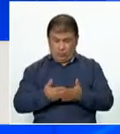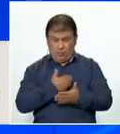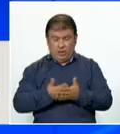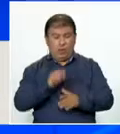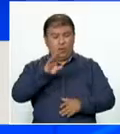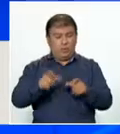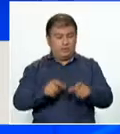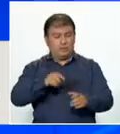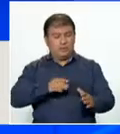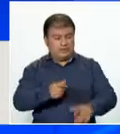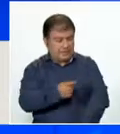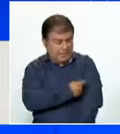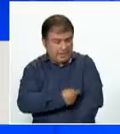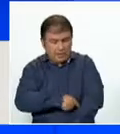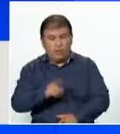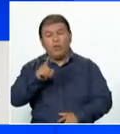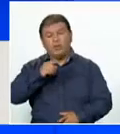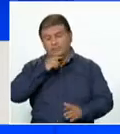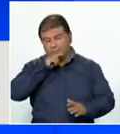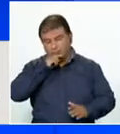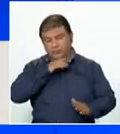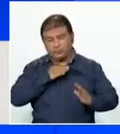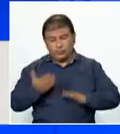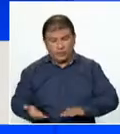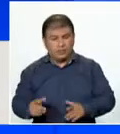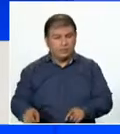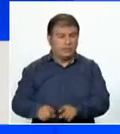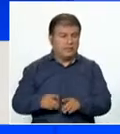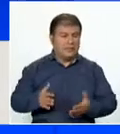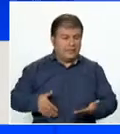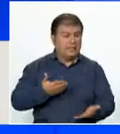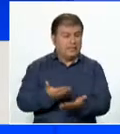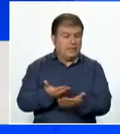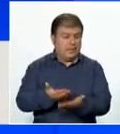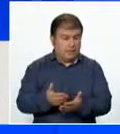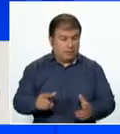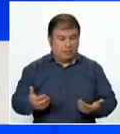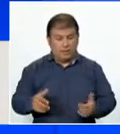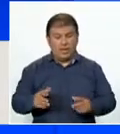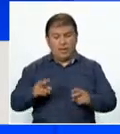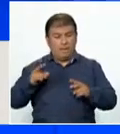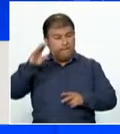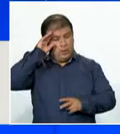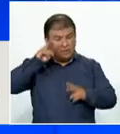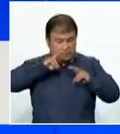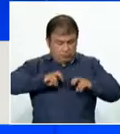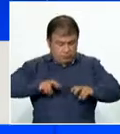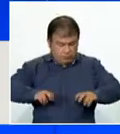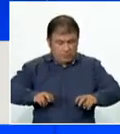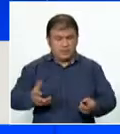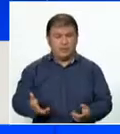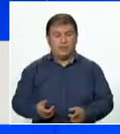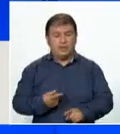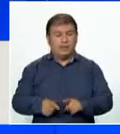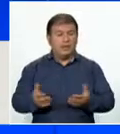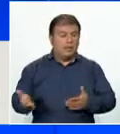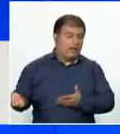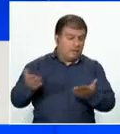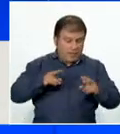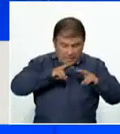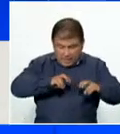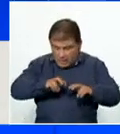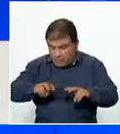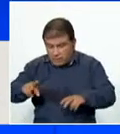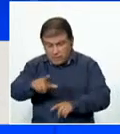heridas, una lamentablemente falleció, ya han llegado, incluso en estos momentos están llegando peritos de la policía de la Ilincri, quienes vienen a